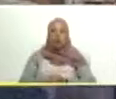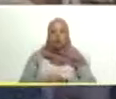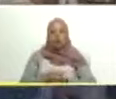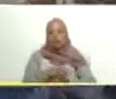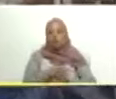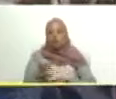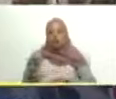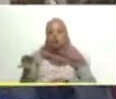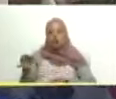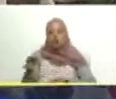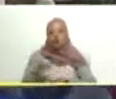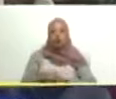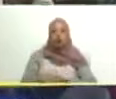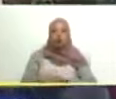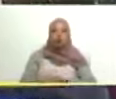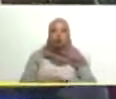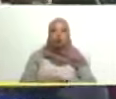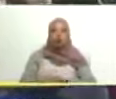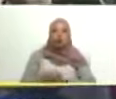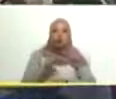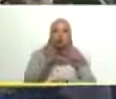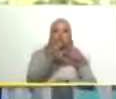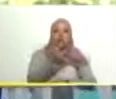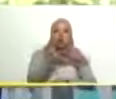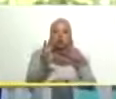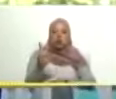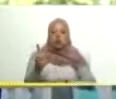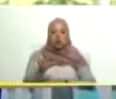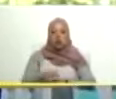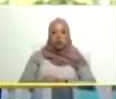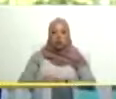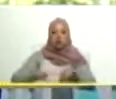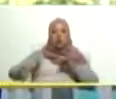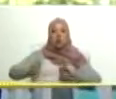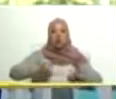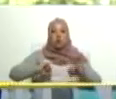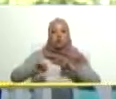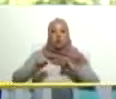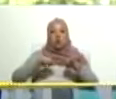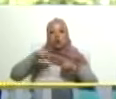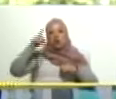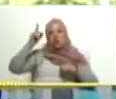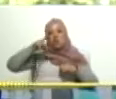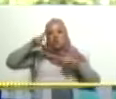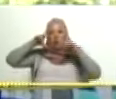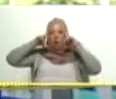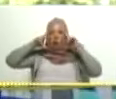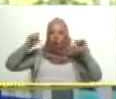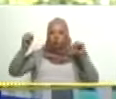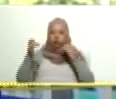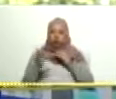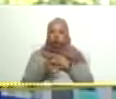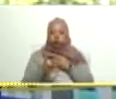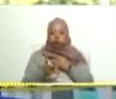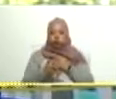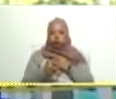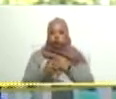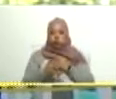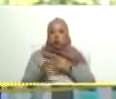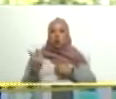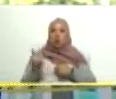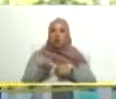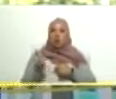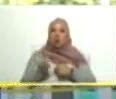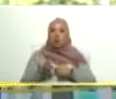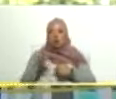Correcto. Número 33, el movimiento de profesionales y técnicos del país.